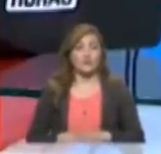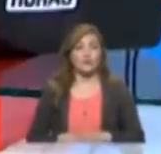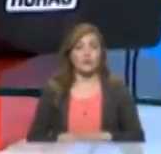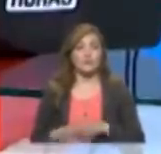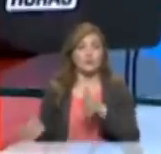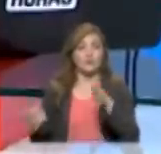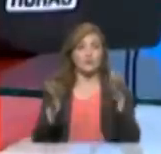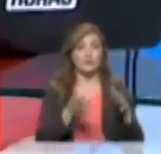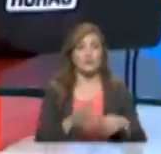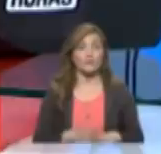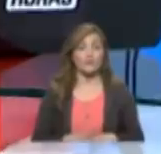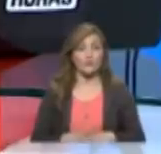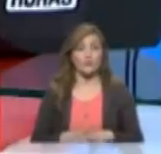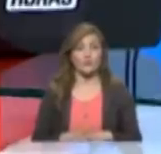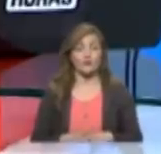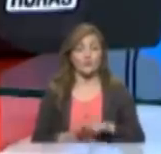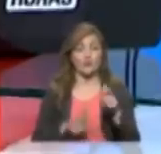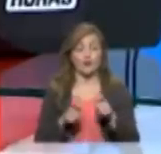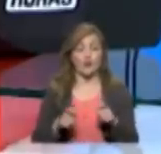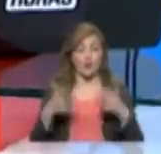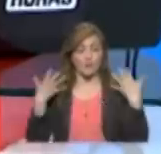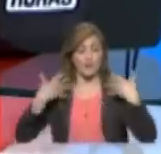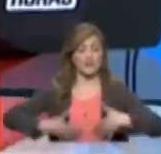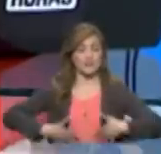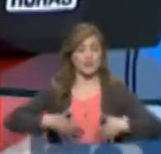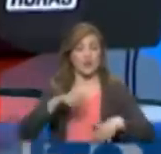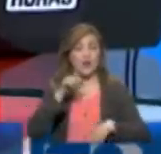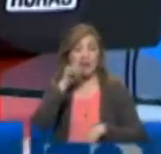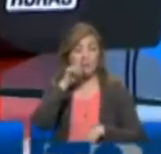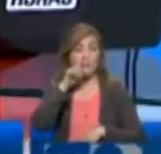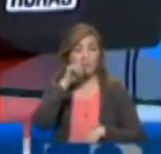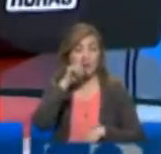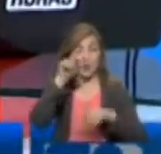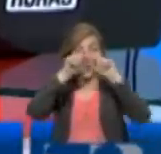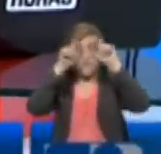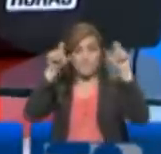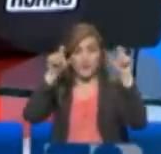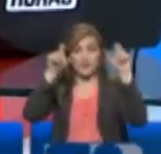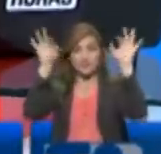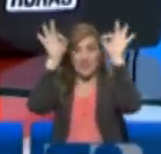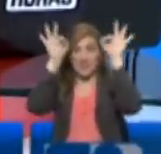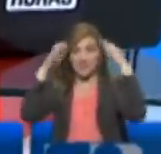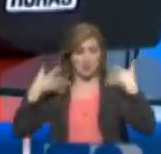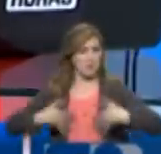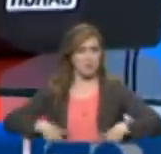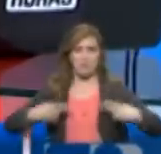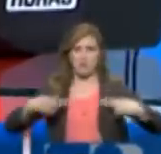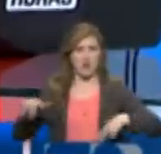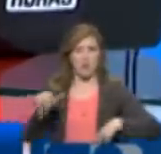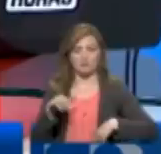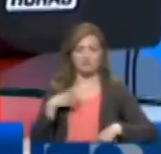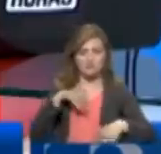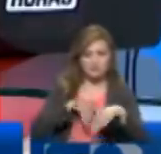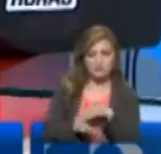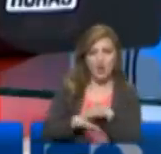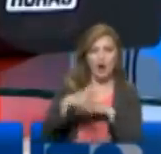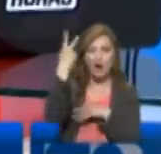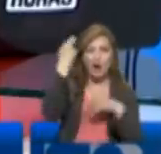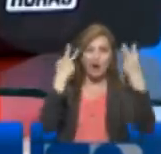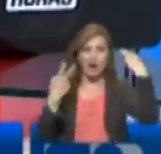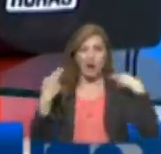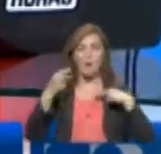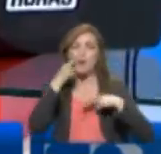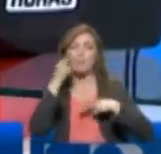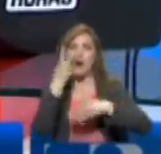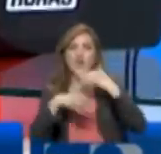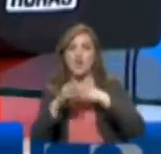en otros temas sujetos vestidos como empleados de la empresa eléctrica ingresaron a una peluquería de guayaquil y asesinaron con varios disparos a un padre ya